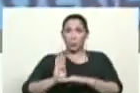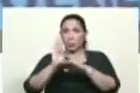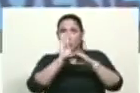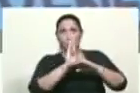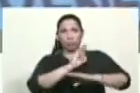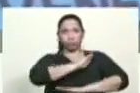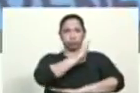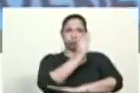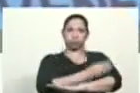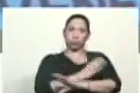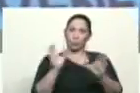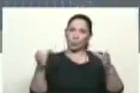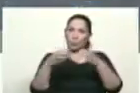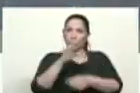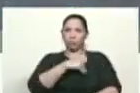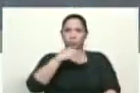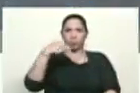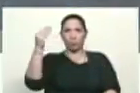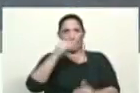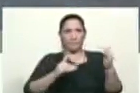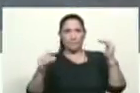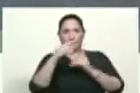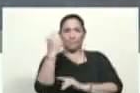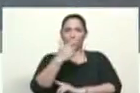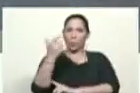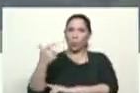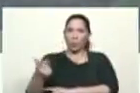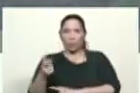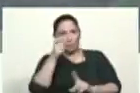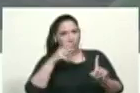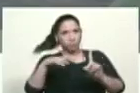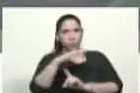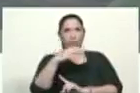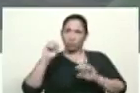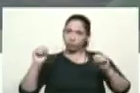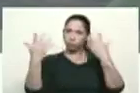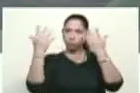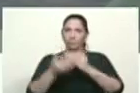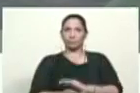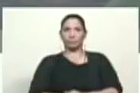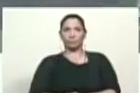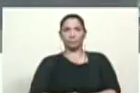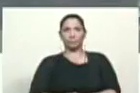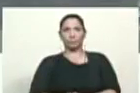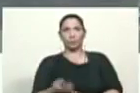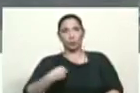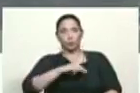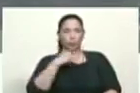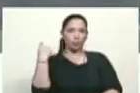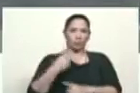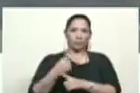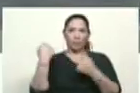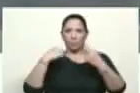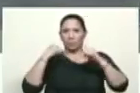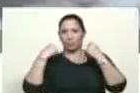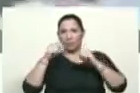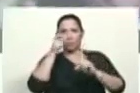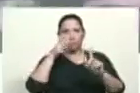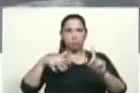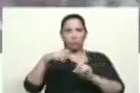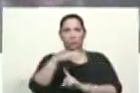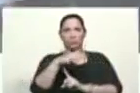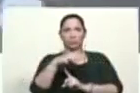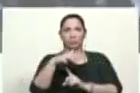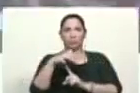fuerza espiritual, moral, de búsqueda de los pueblos que logre esos milagros. Y nosotros tenemos que preparar a nuestros pueblos